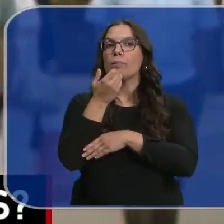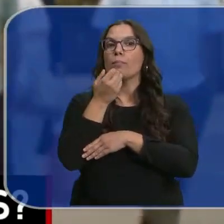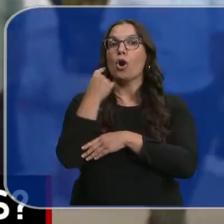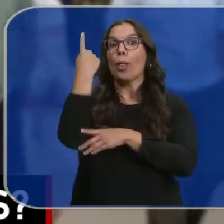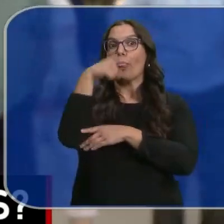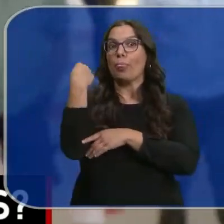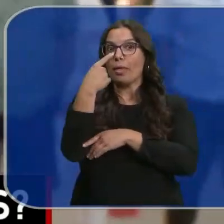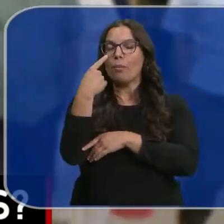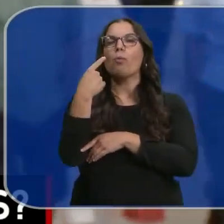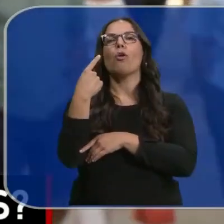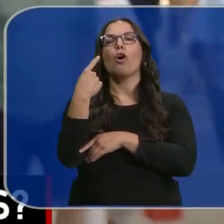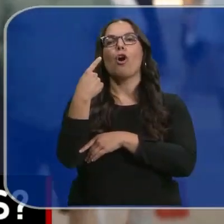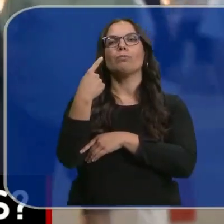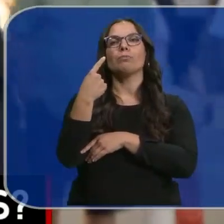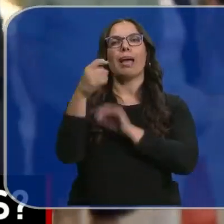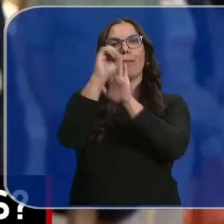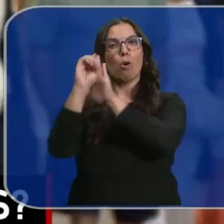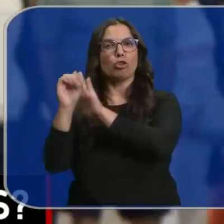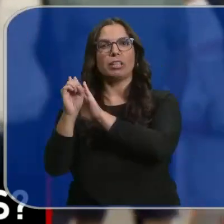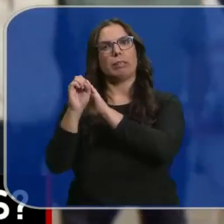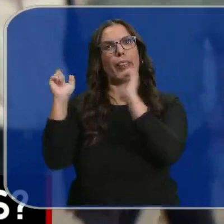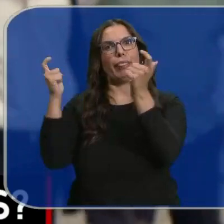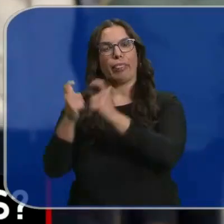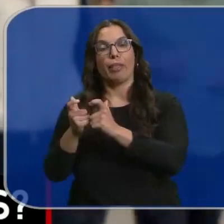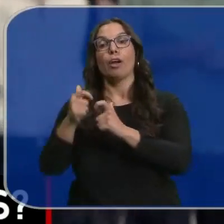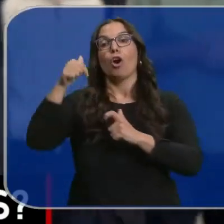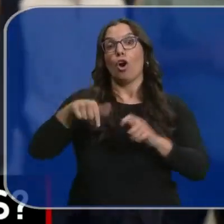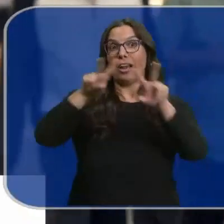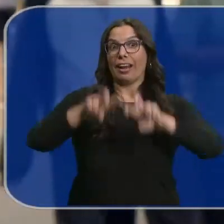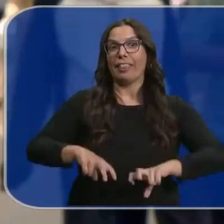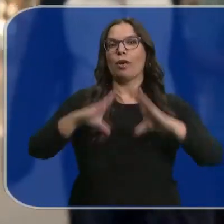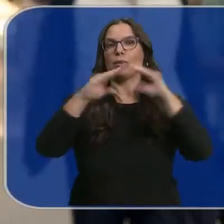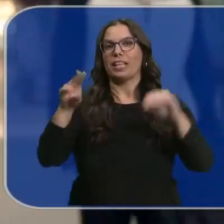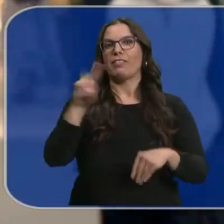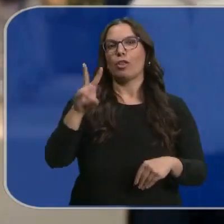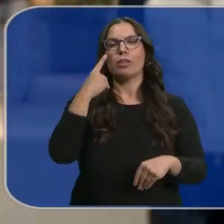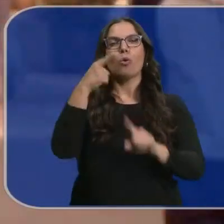emojis. Una investigadora de la Universidad de Valladolid ha analizado el uso que damos a estos iconos.